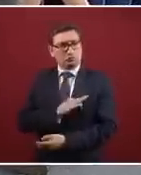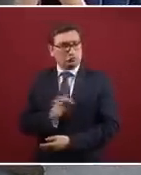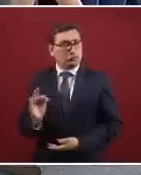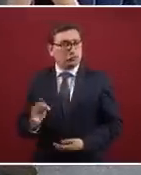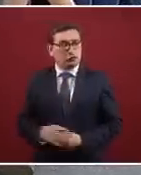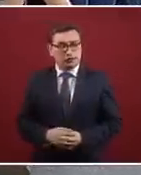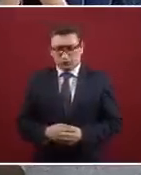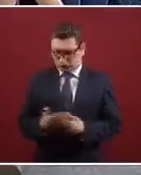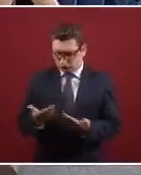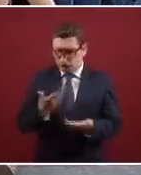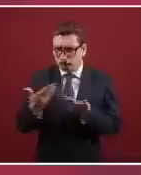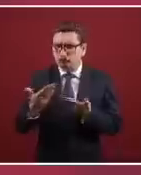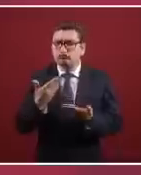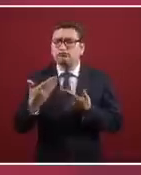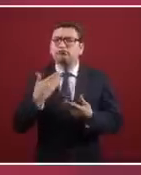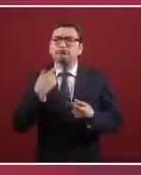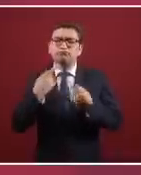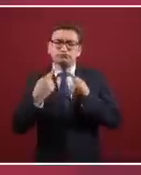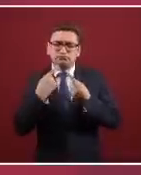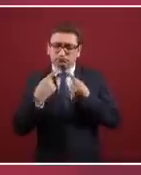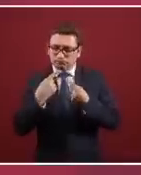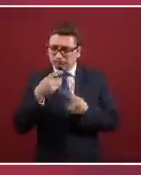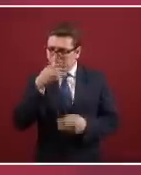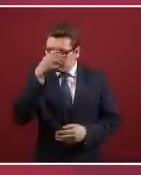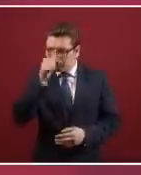Nos entendemos.